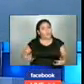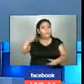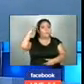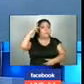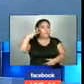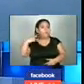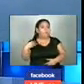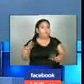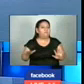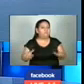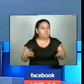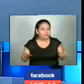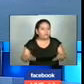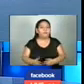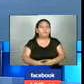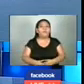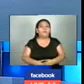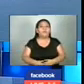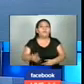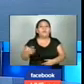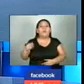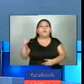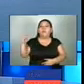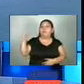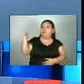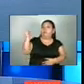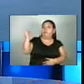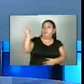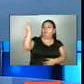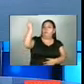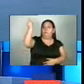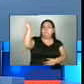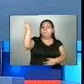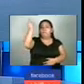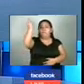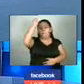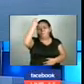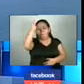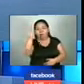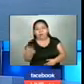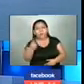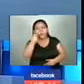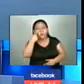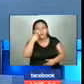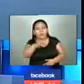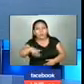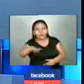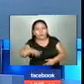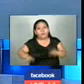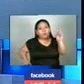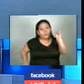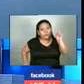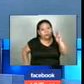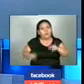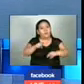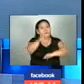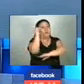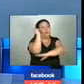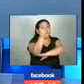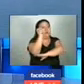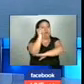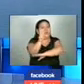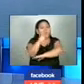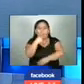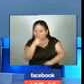e iniciamos con los hechos. Un accidente aéreo ocurrió en una zona agrícola entre los departamentos de San Salvador y La Libertad.